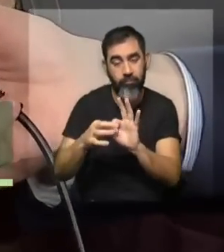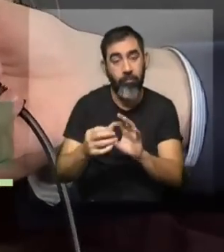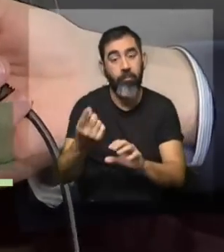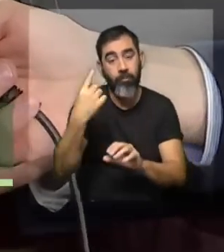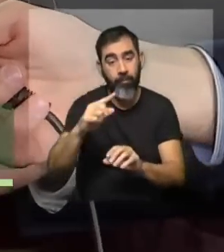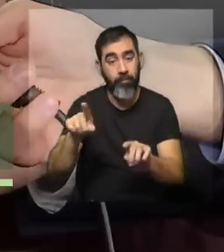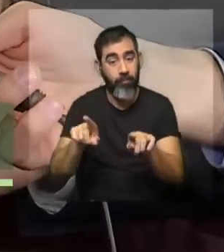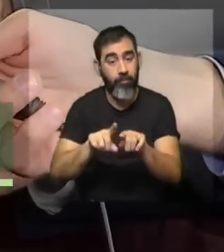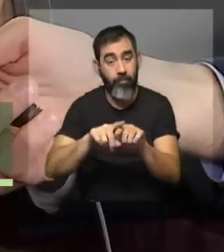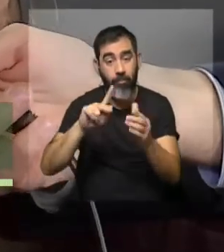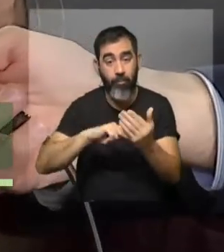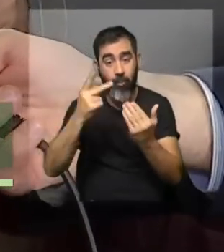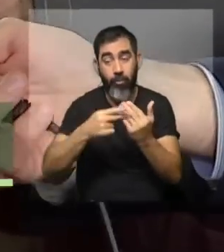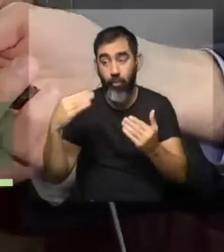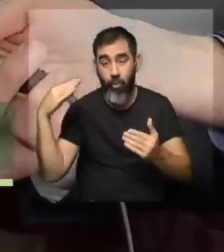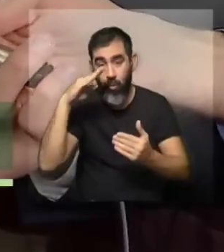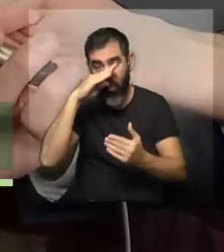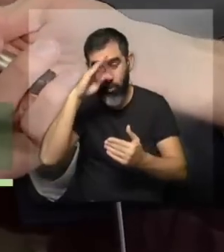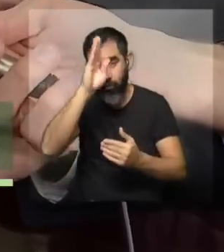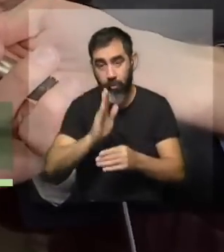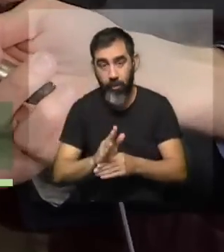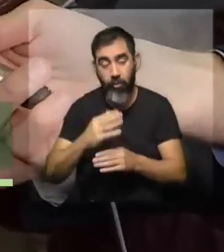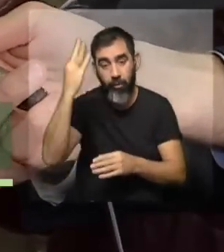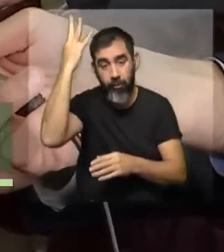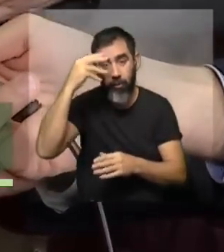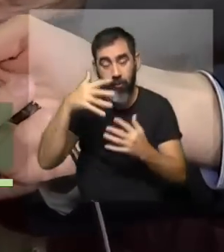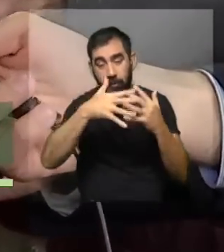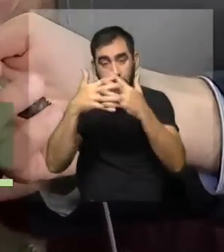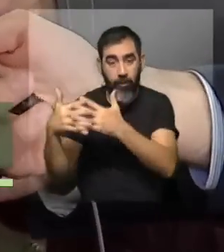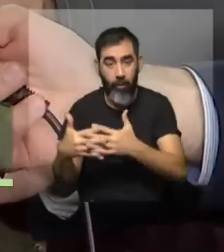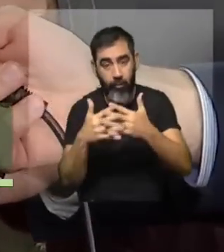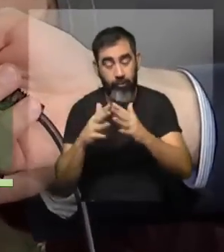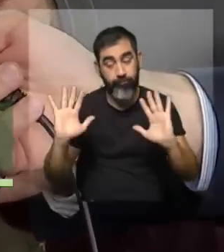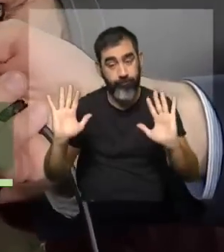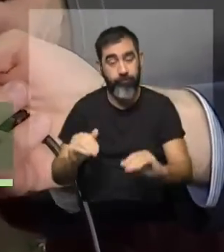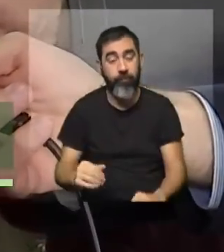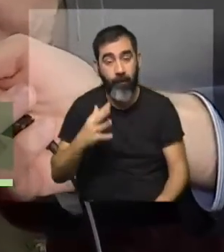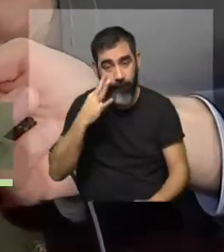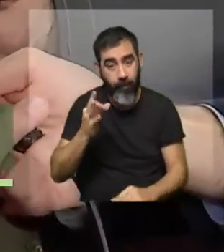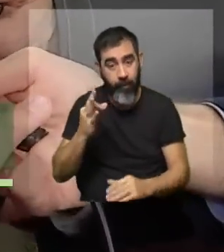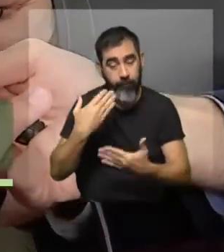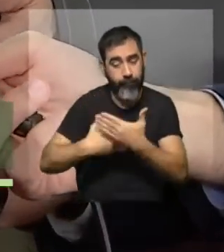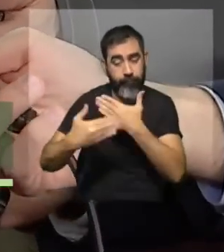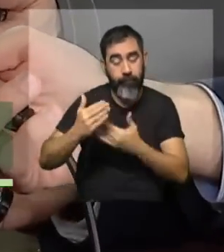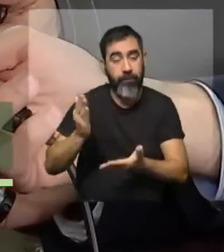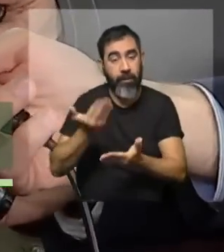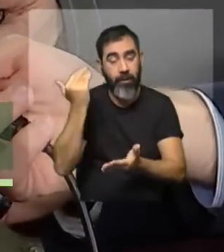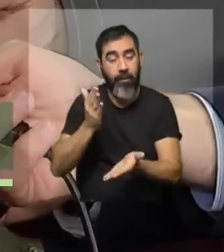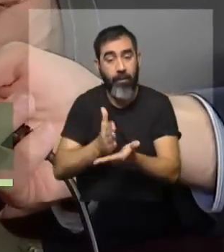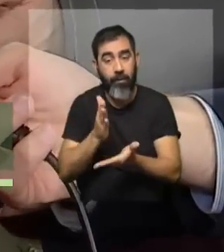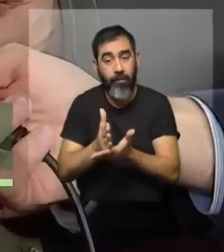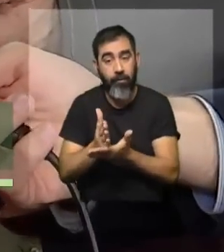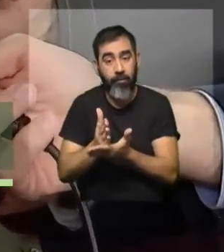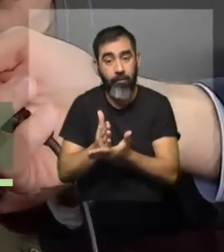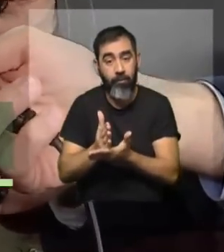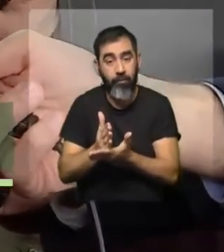lo que han sido los proyectos de bolsonaro en Brasil de Trump en Estados Unidos donde en realidad han retaseado derechos han generado mayores